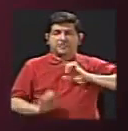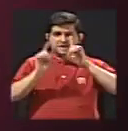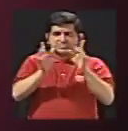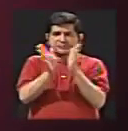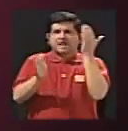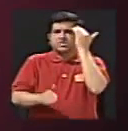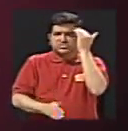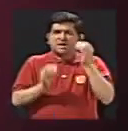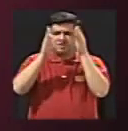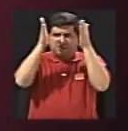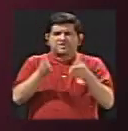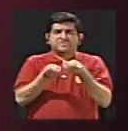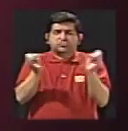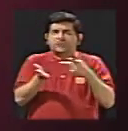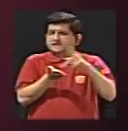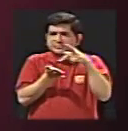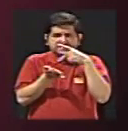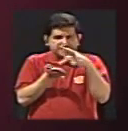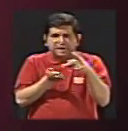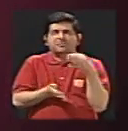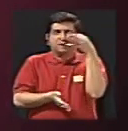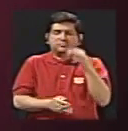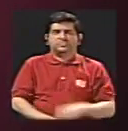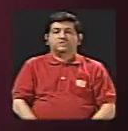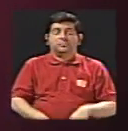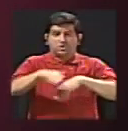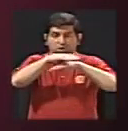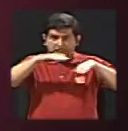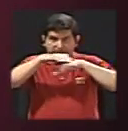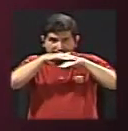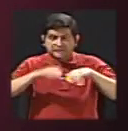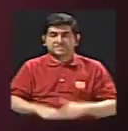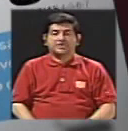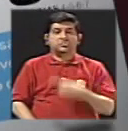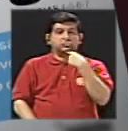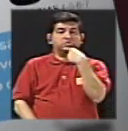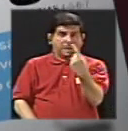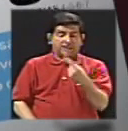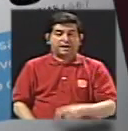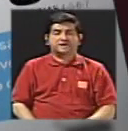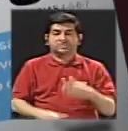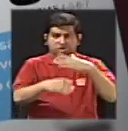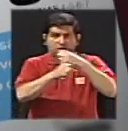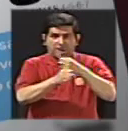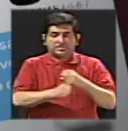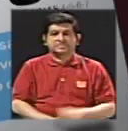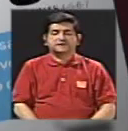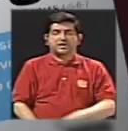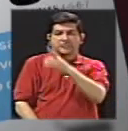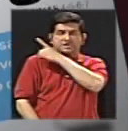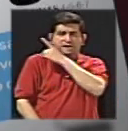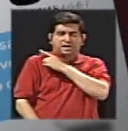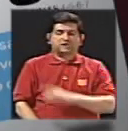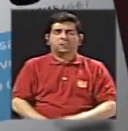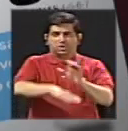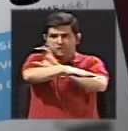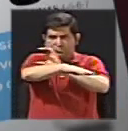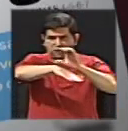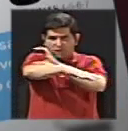que maestros quedarían sin pago. Esto con base en una afirmación que nos hace el director de